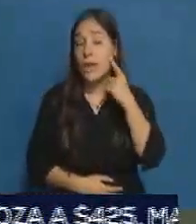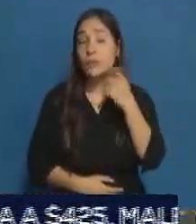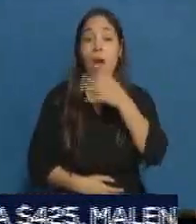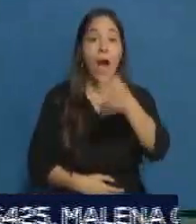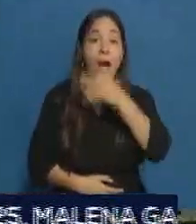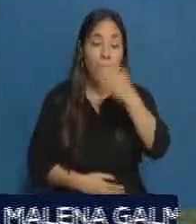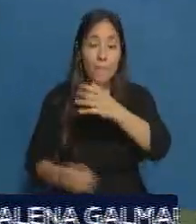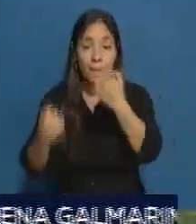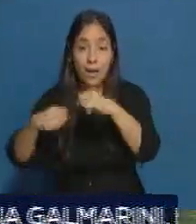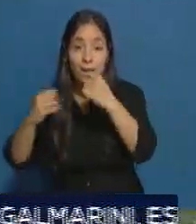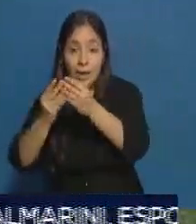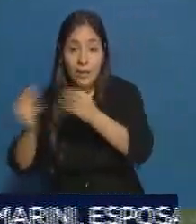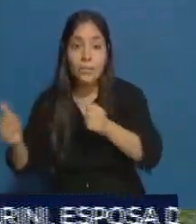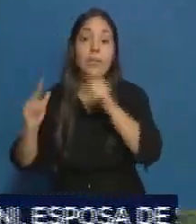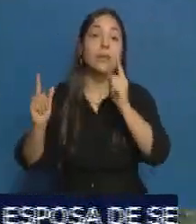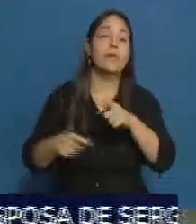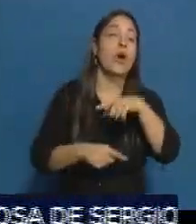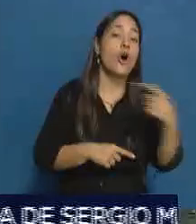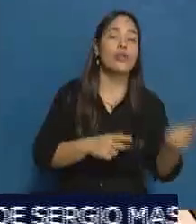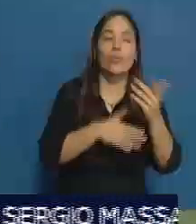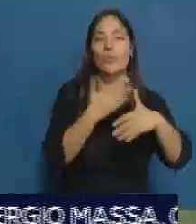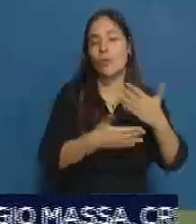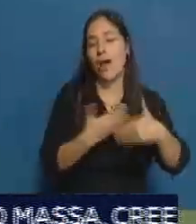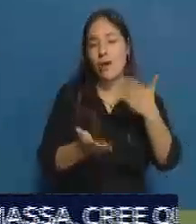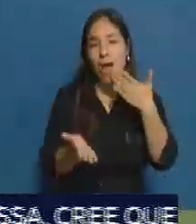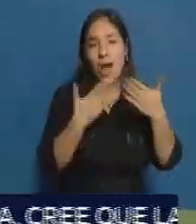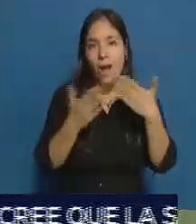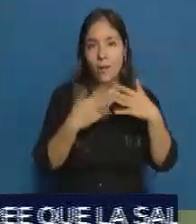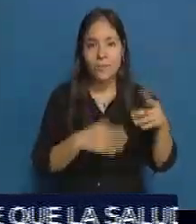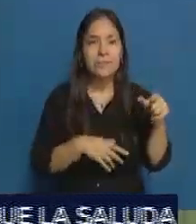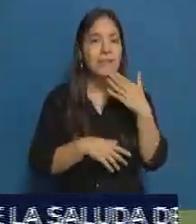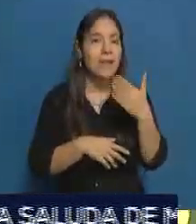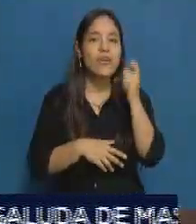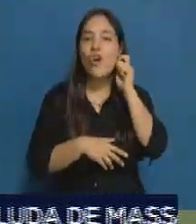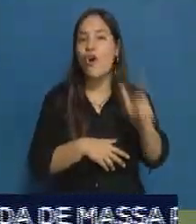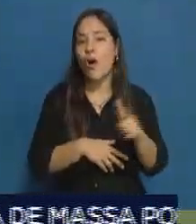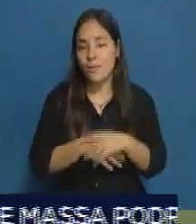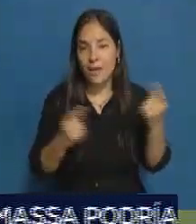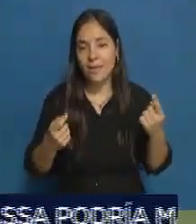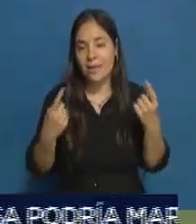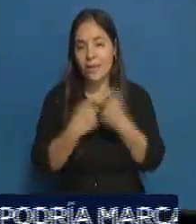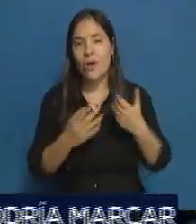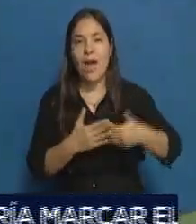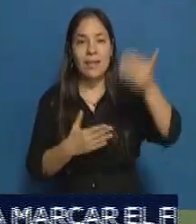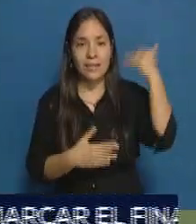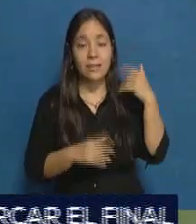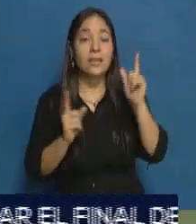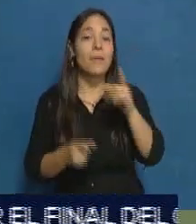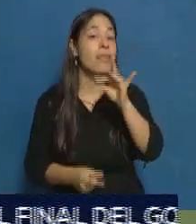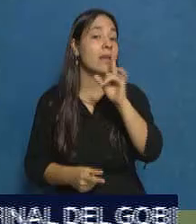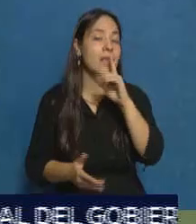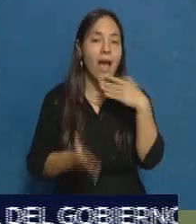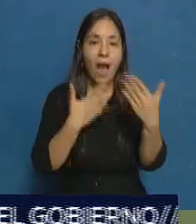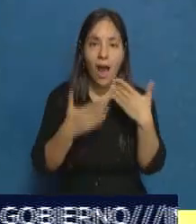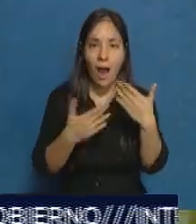de este buen momento. También habló Imanol Enríquez, quien convirtió el gol en la victoria frente a Quilmes la última semana, y habló también el técnico de